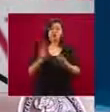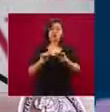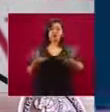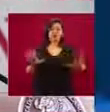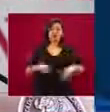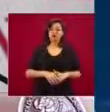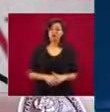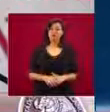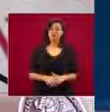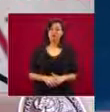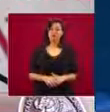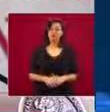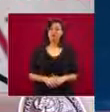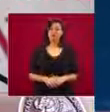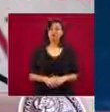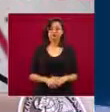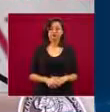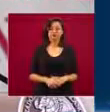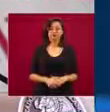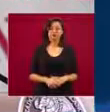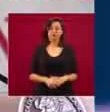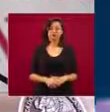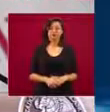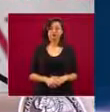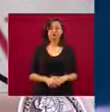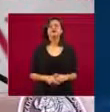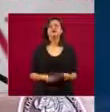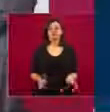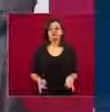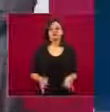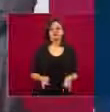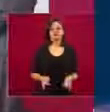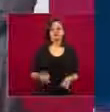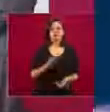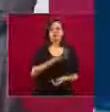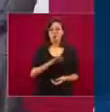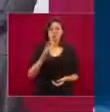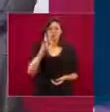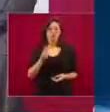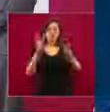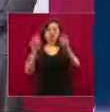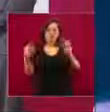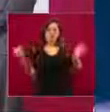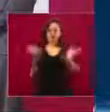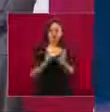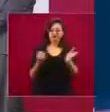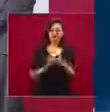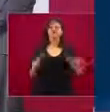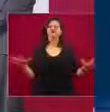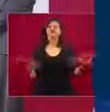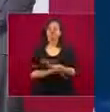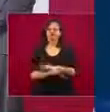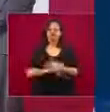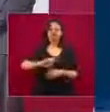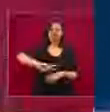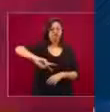está conociendo del caso que dé a conocer al contribuyente el estatus. En otros ha sido conocer la valoración de las